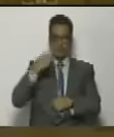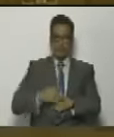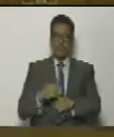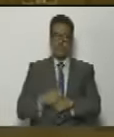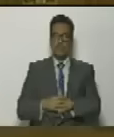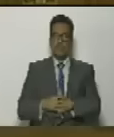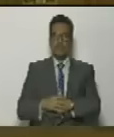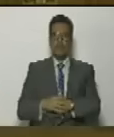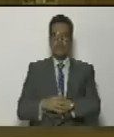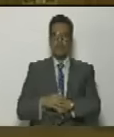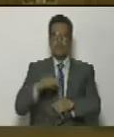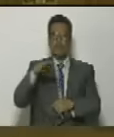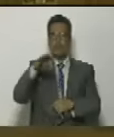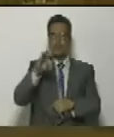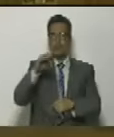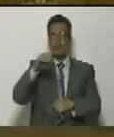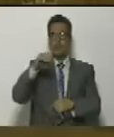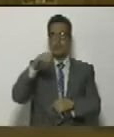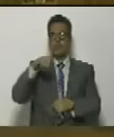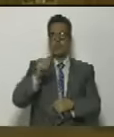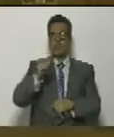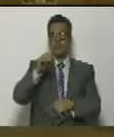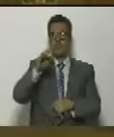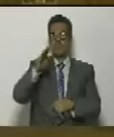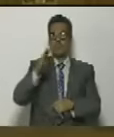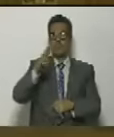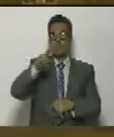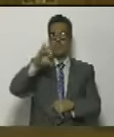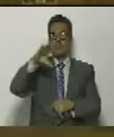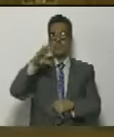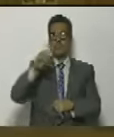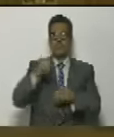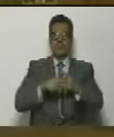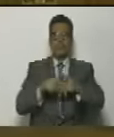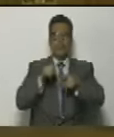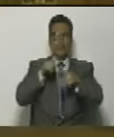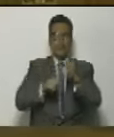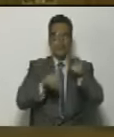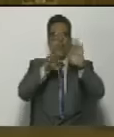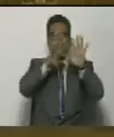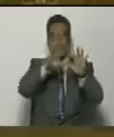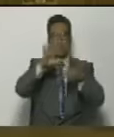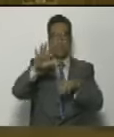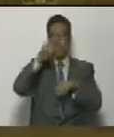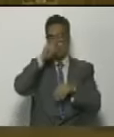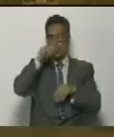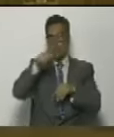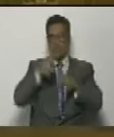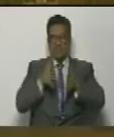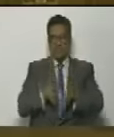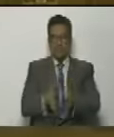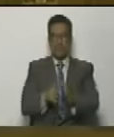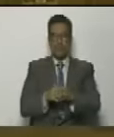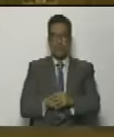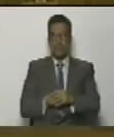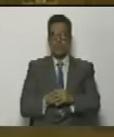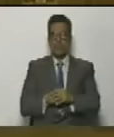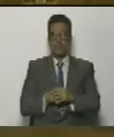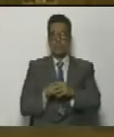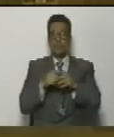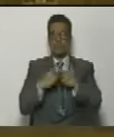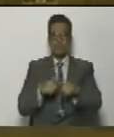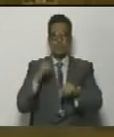que Fabricio estuviera hoy cumpliendo 95 años de nacimiento, pero